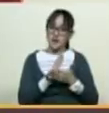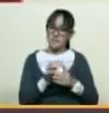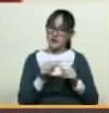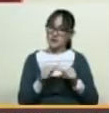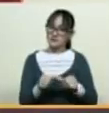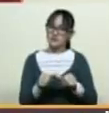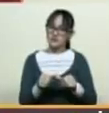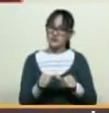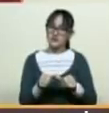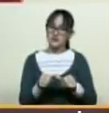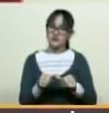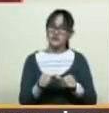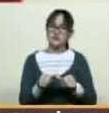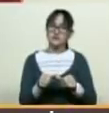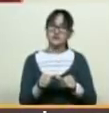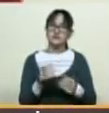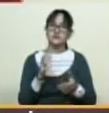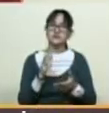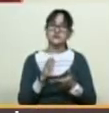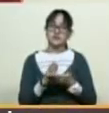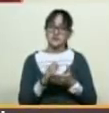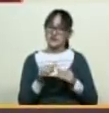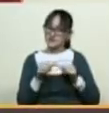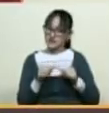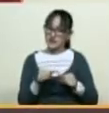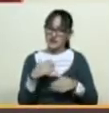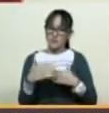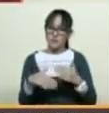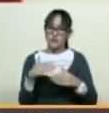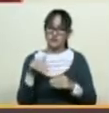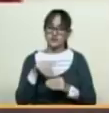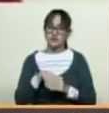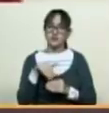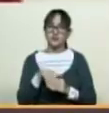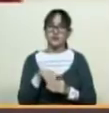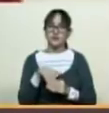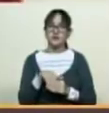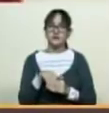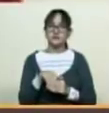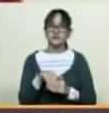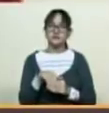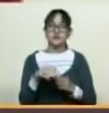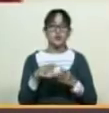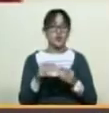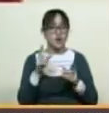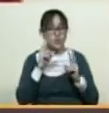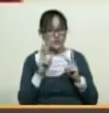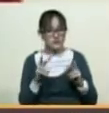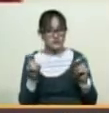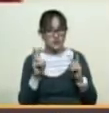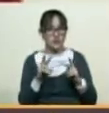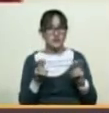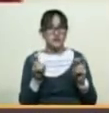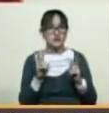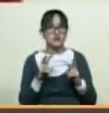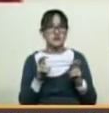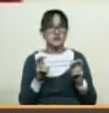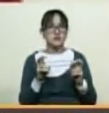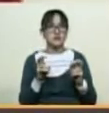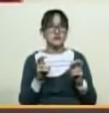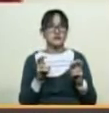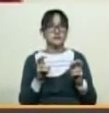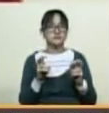allí y que por supuesto van a estar en este proceso electoral. Todas las auditorías que